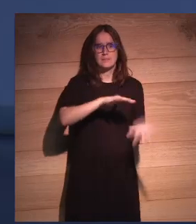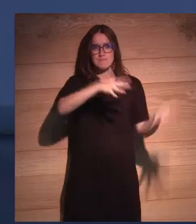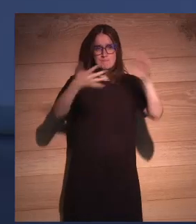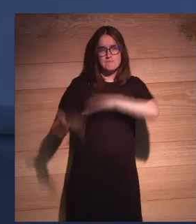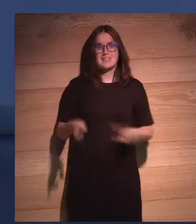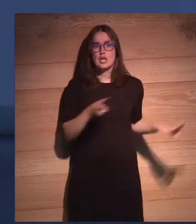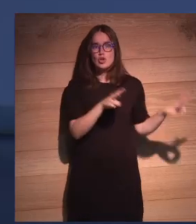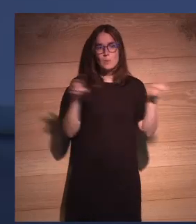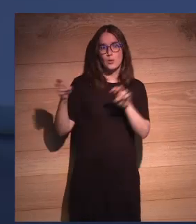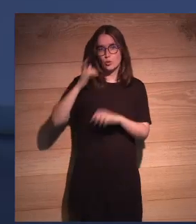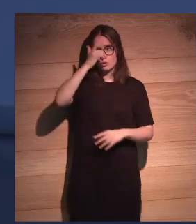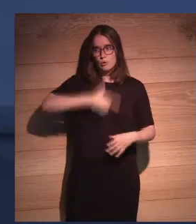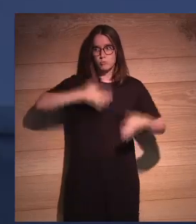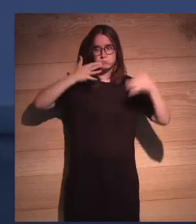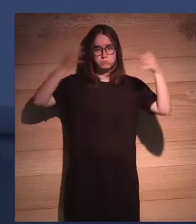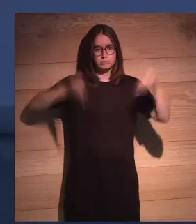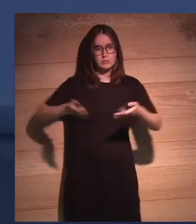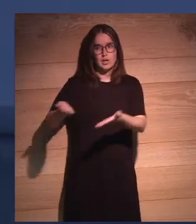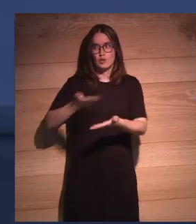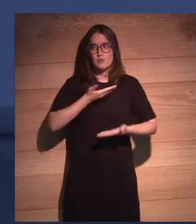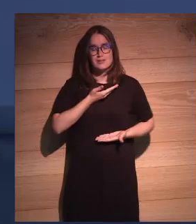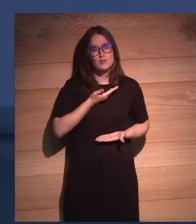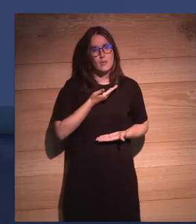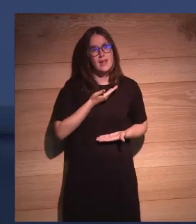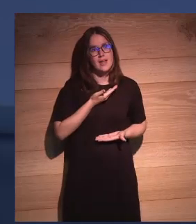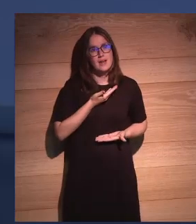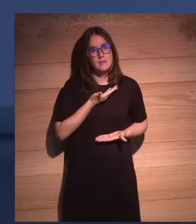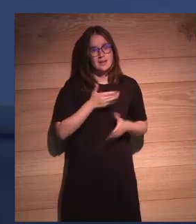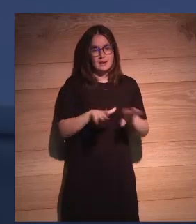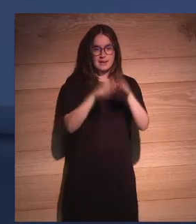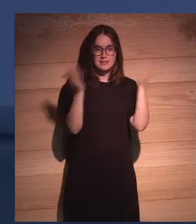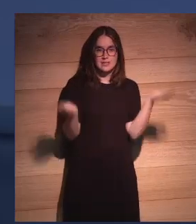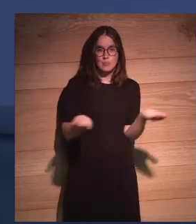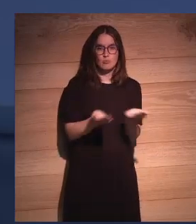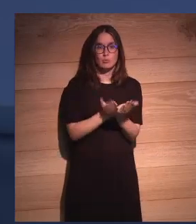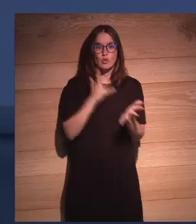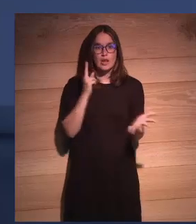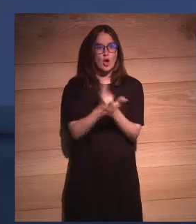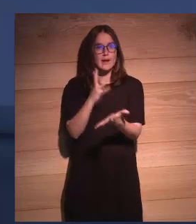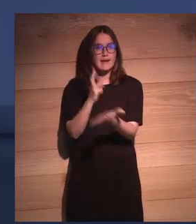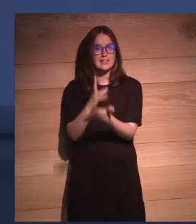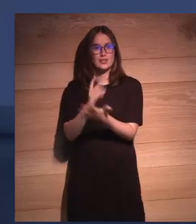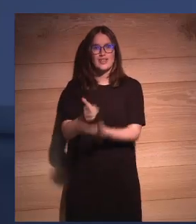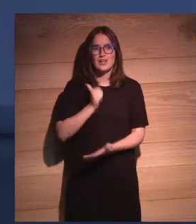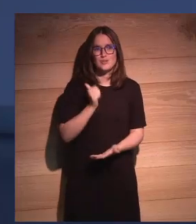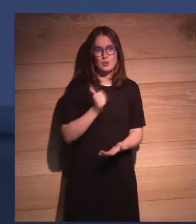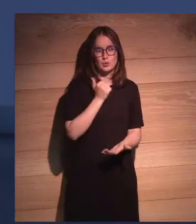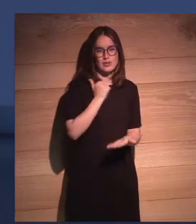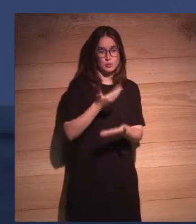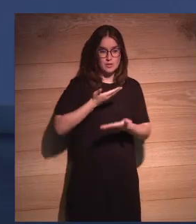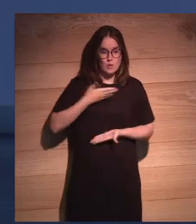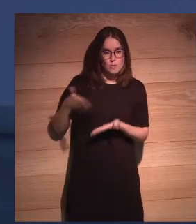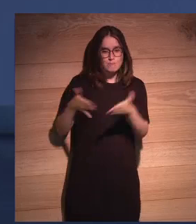innovación, y yo estoy segura de que nos vas a ayudar a transitar por este mundo de los retos y de las oportunidades, porque